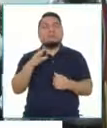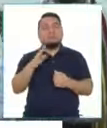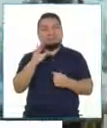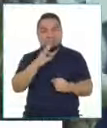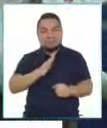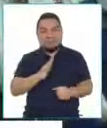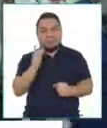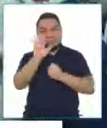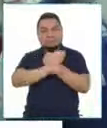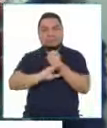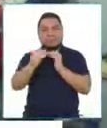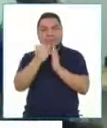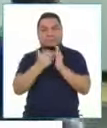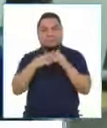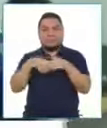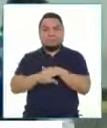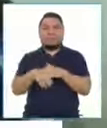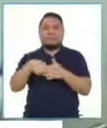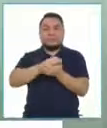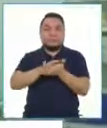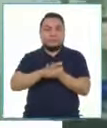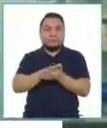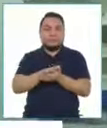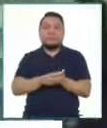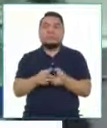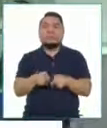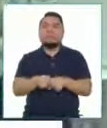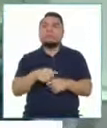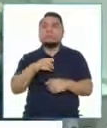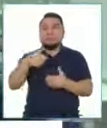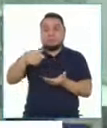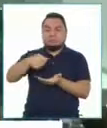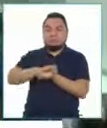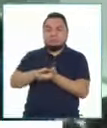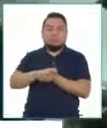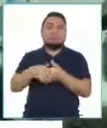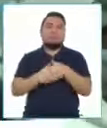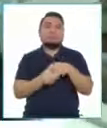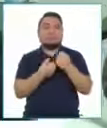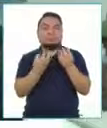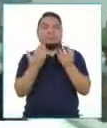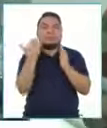de bioseguridad, está procediendo a desinfectarse